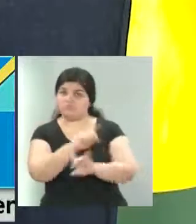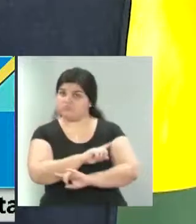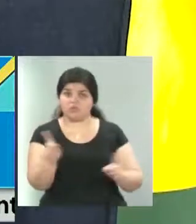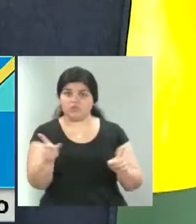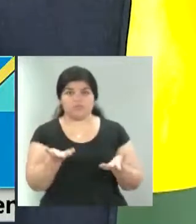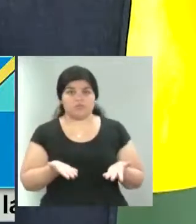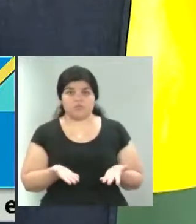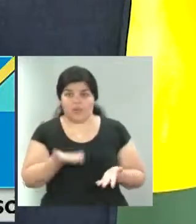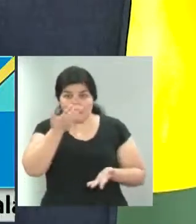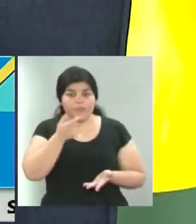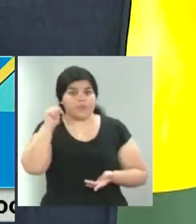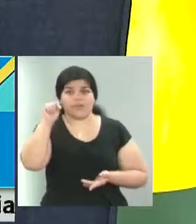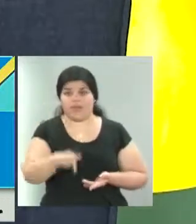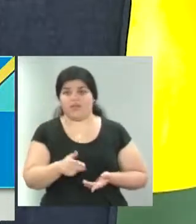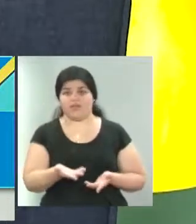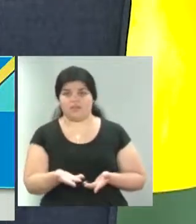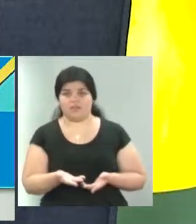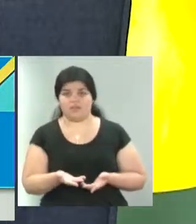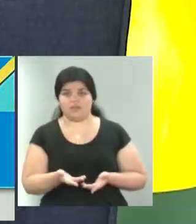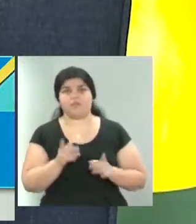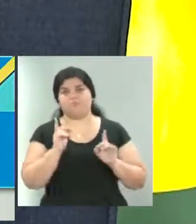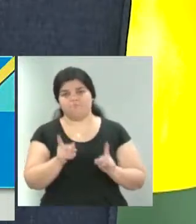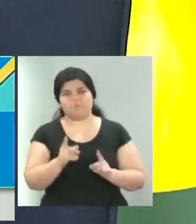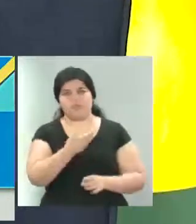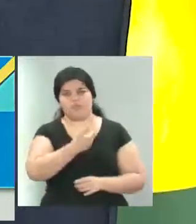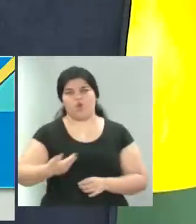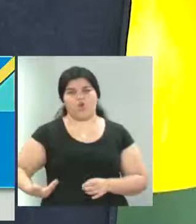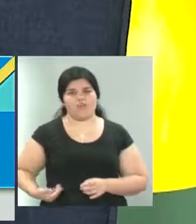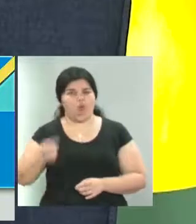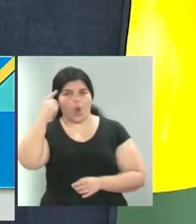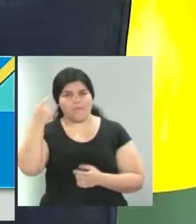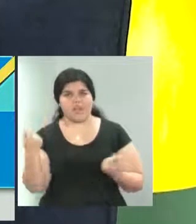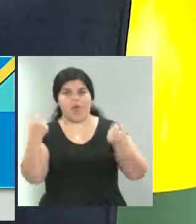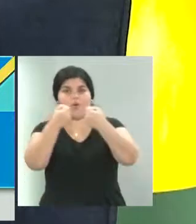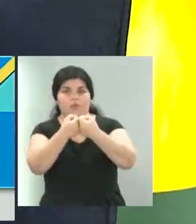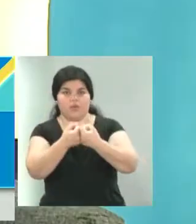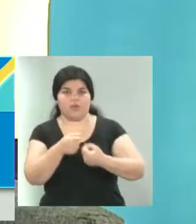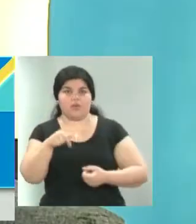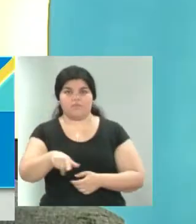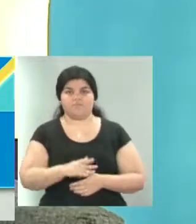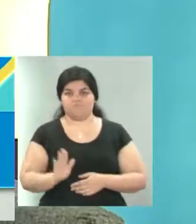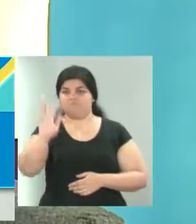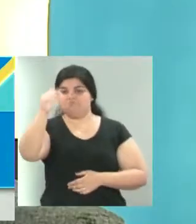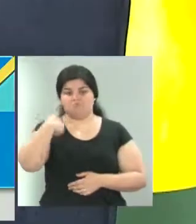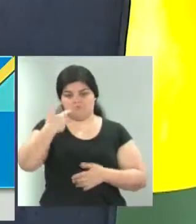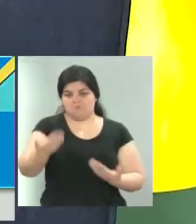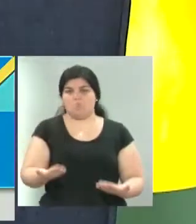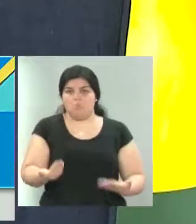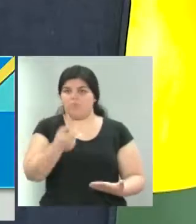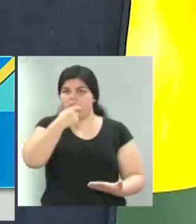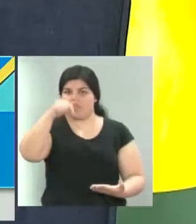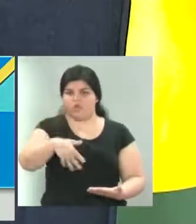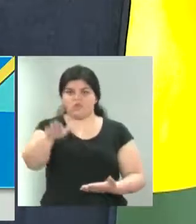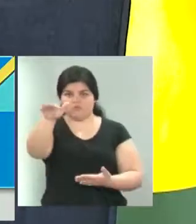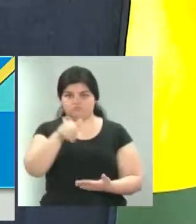entonces... Con ese sentido el gobernador propuso que acá puede ser. Nos ha ido siempre muy bien y en un momento que hay